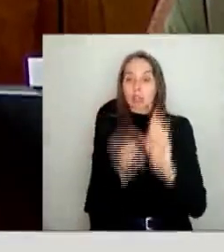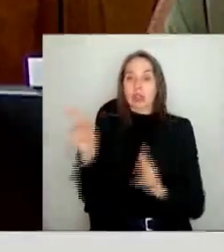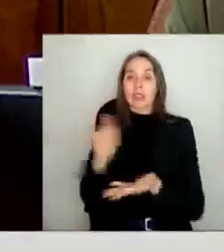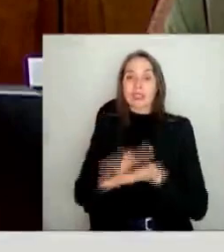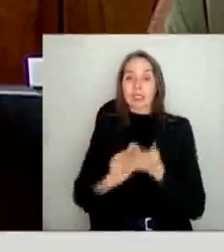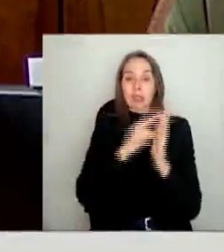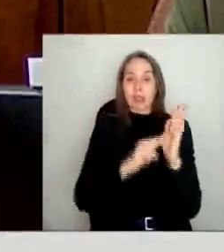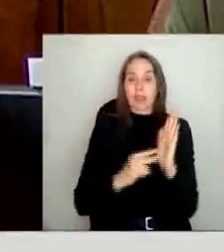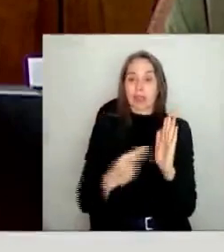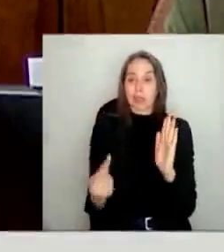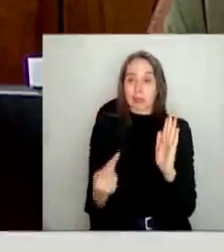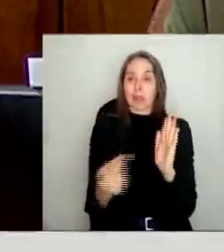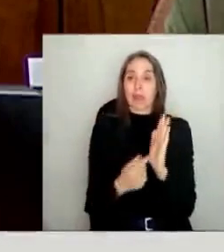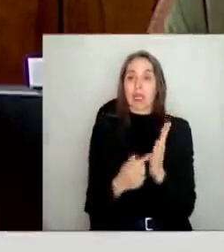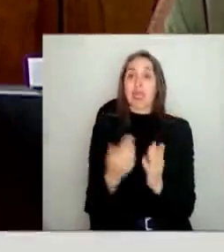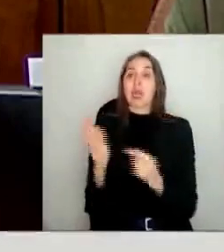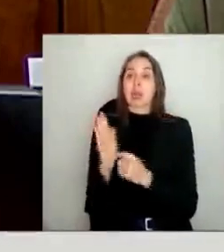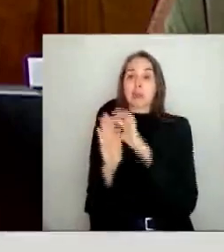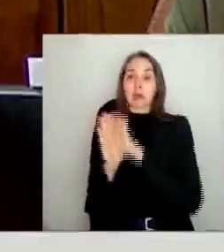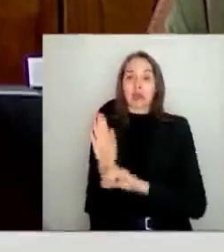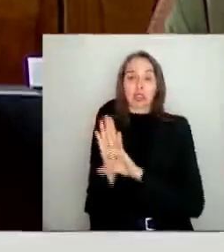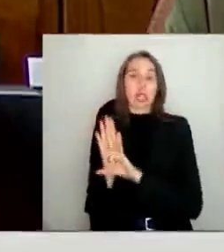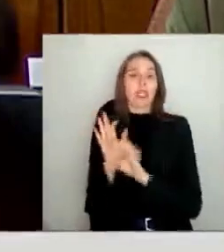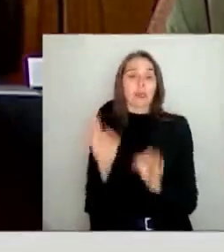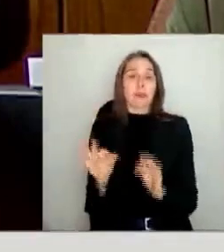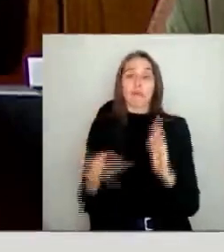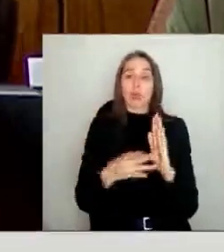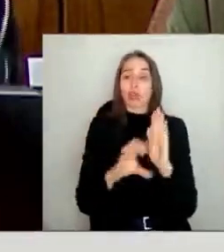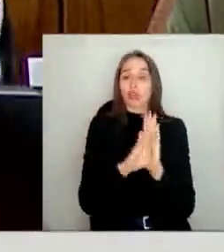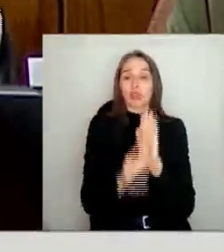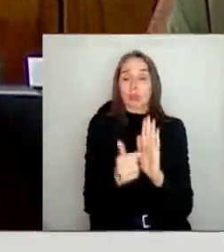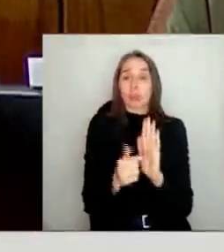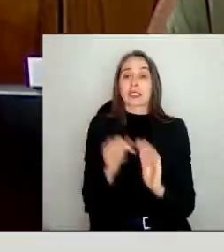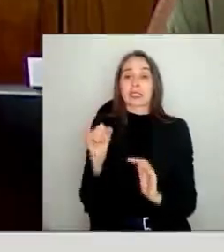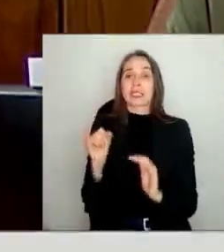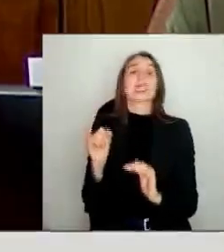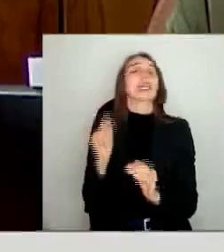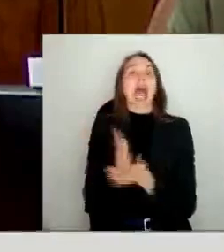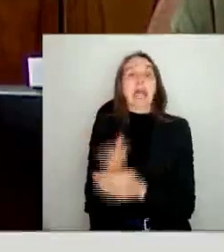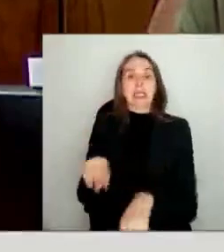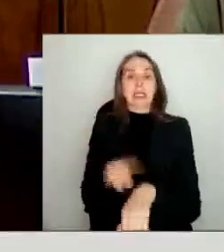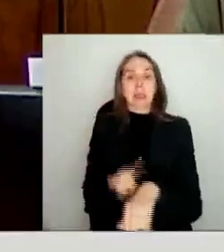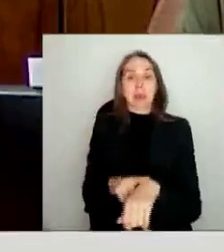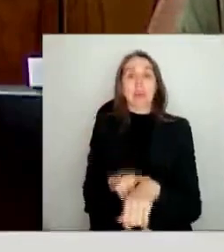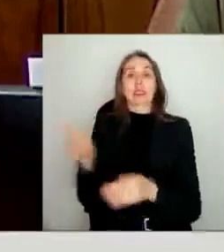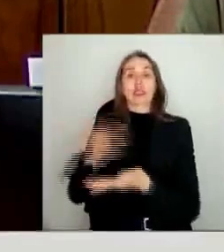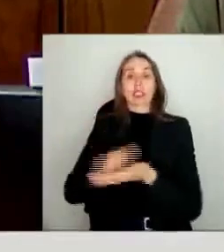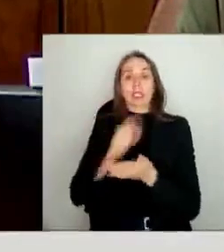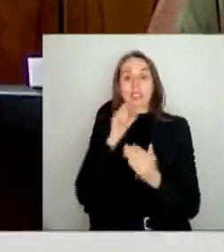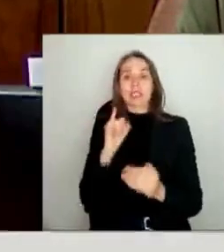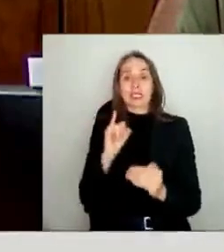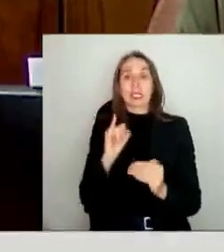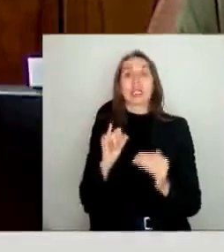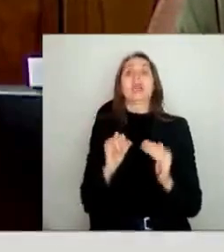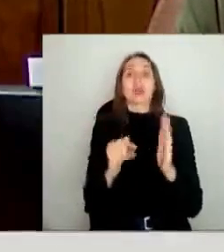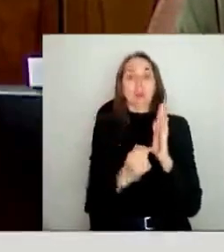este de esta propuesta es que es inconstitucional ahora si se ha interpretado hasta este momento como que es constitucional en virtud